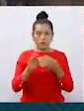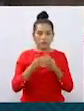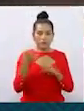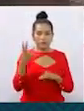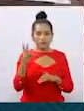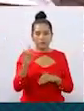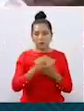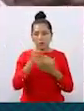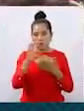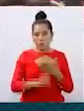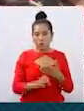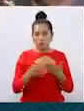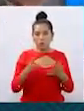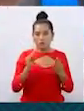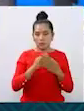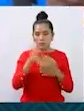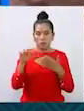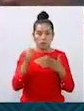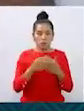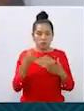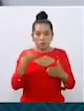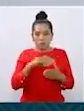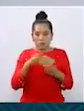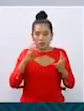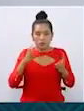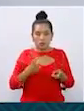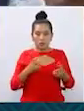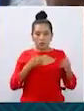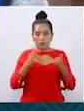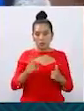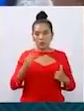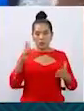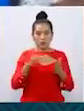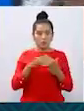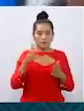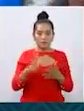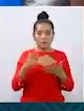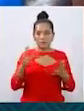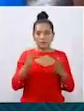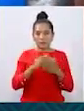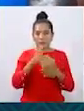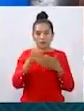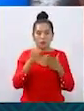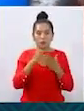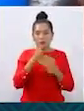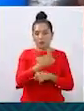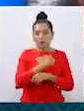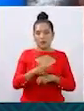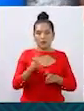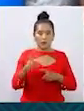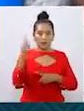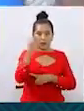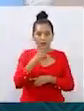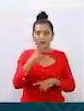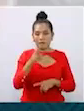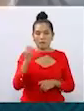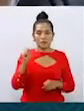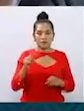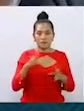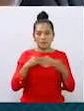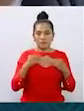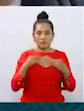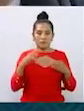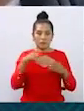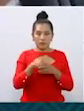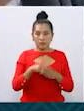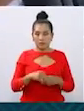fecha en la que se conmemora 20 años de la masacre de octubre del 2003. Autoridades de la urbe alteña confirman su presencia. Bueno,